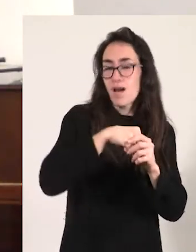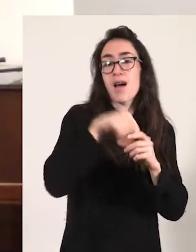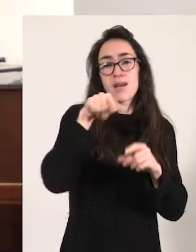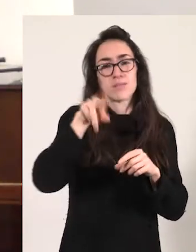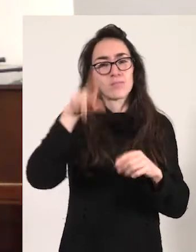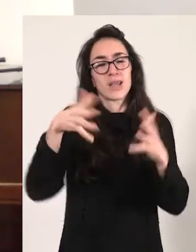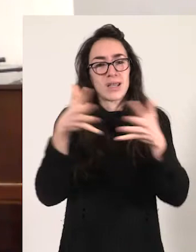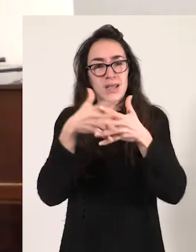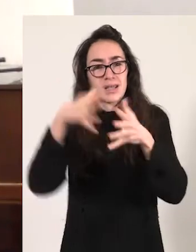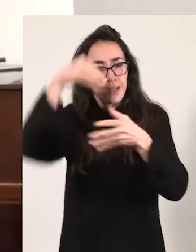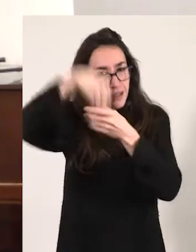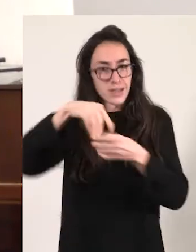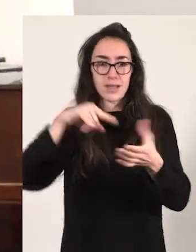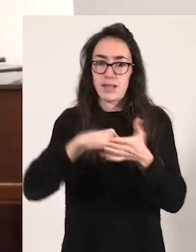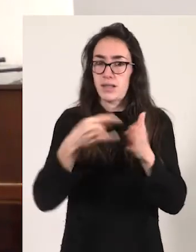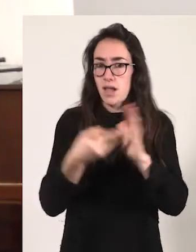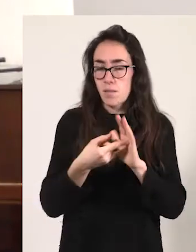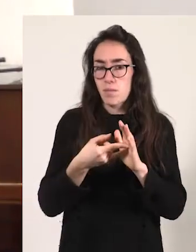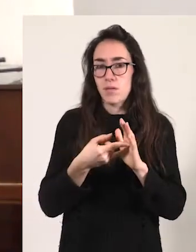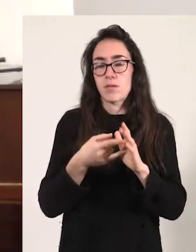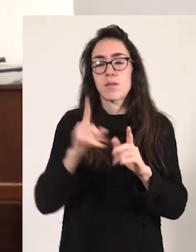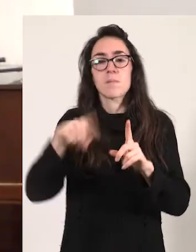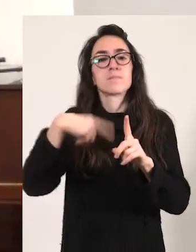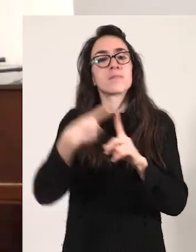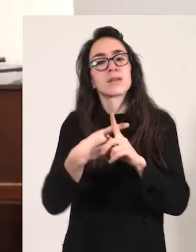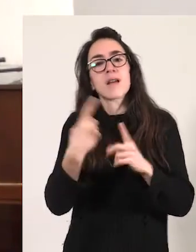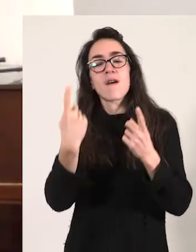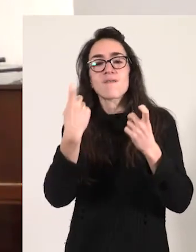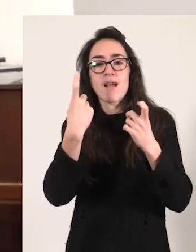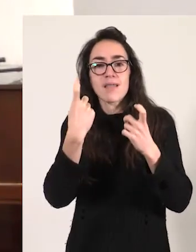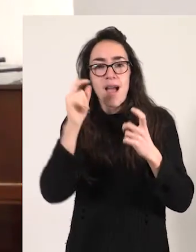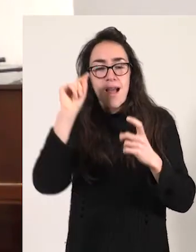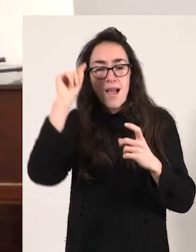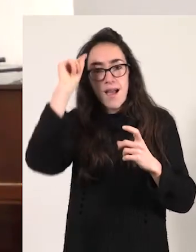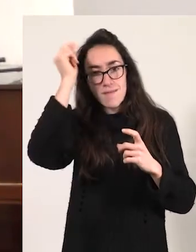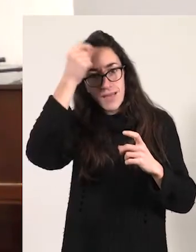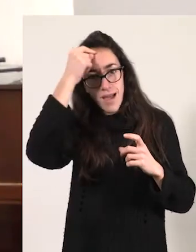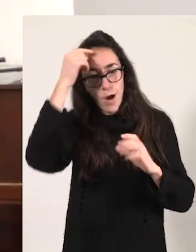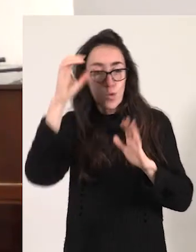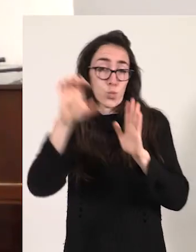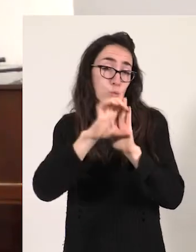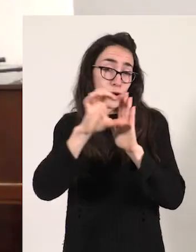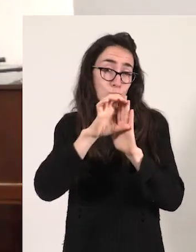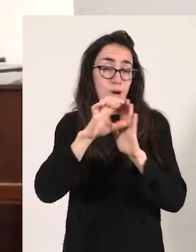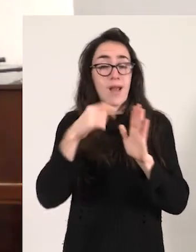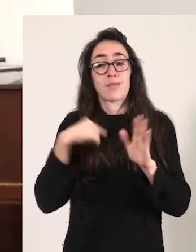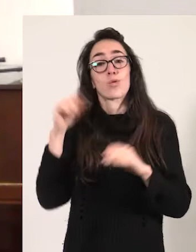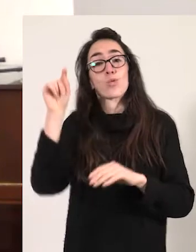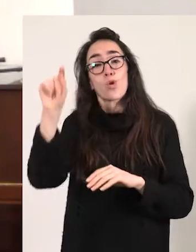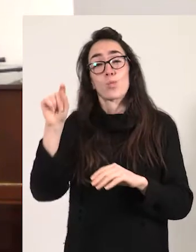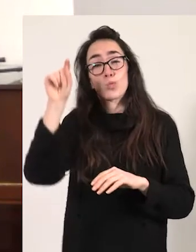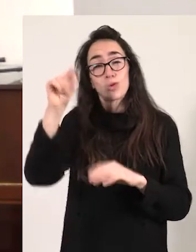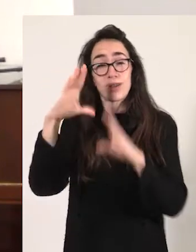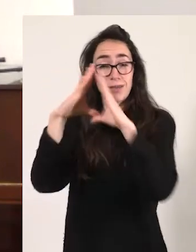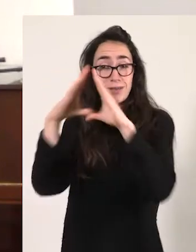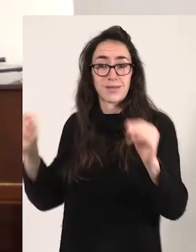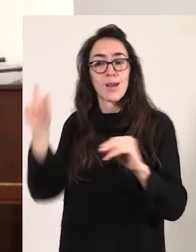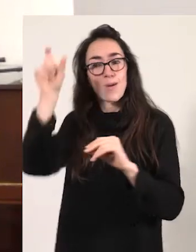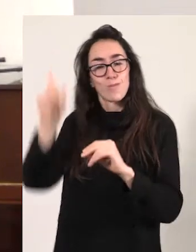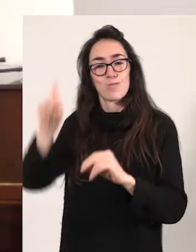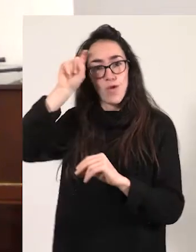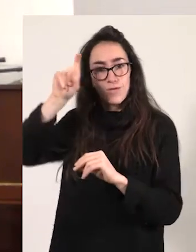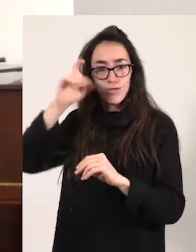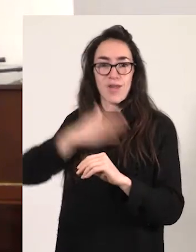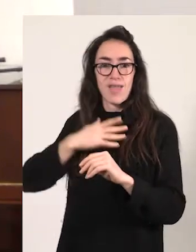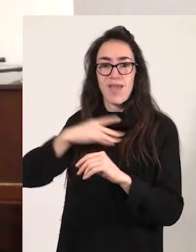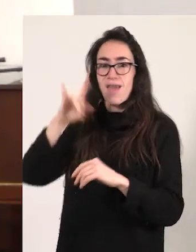eso es sistémico. Y estamos dejando fuera, por ejemplo, la falta de justicia curricular. Este término yo lo aprendí gracias a la profesora de la Universidad